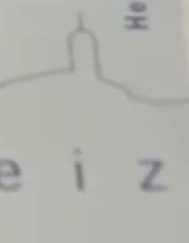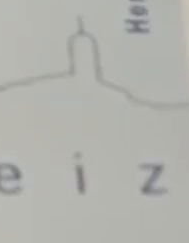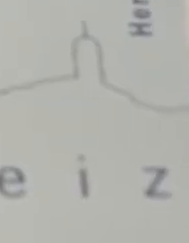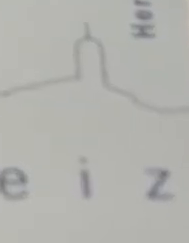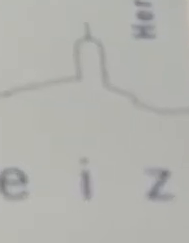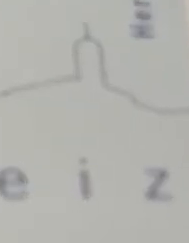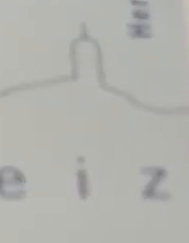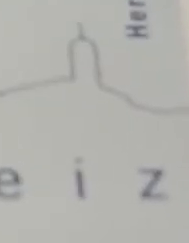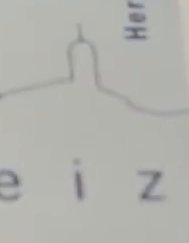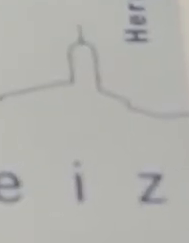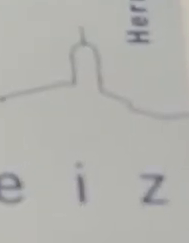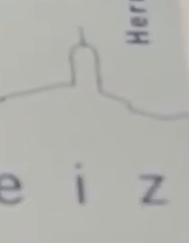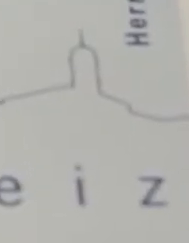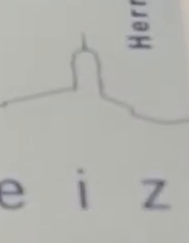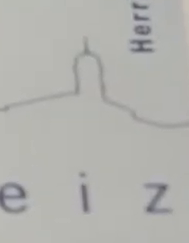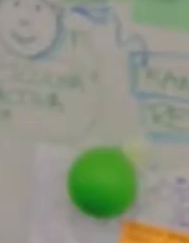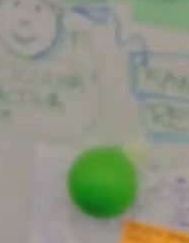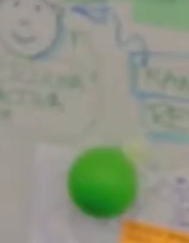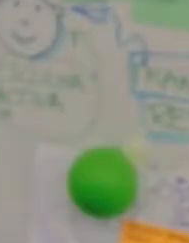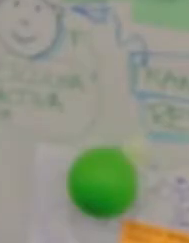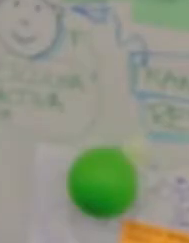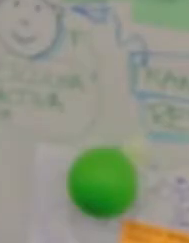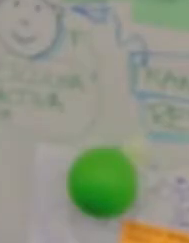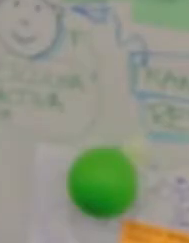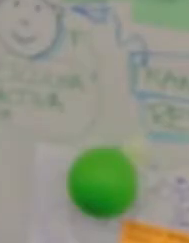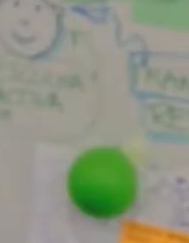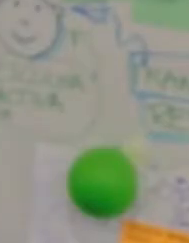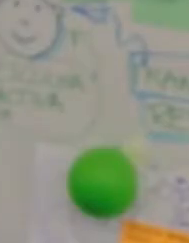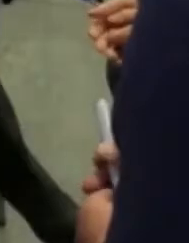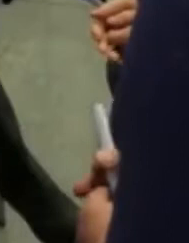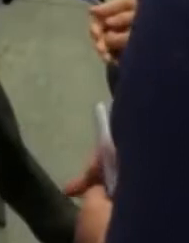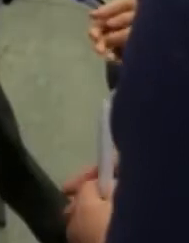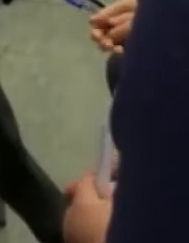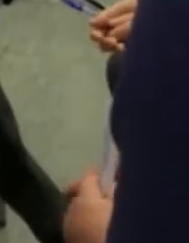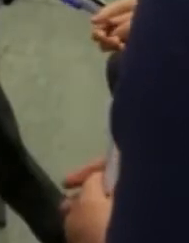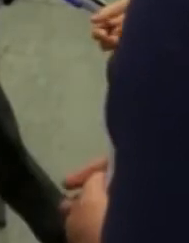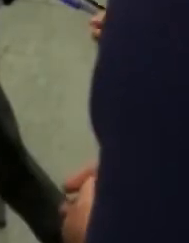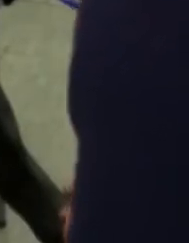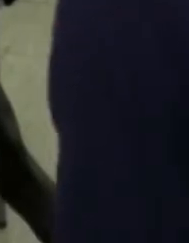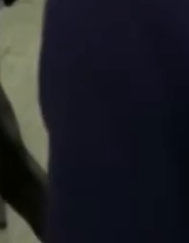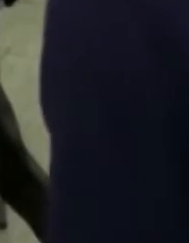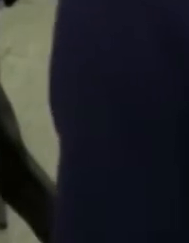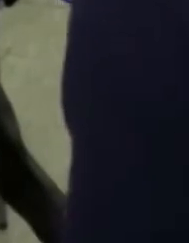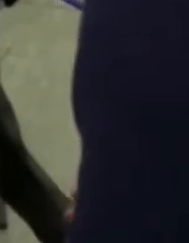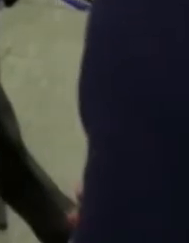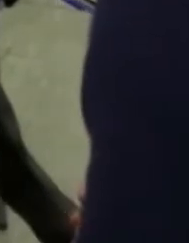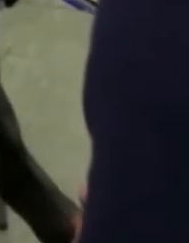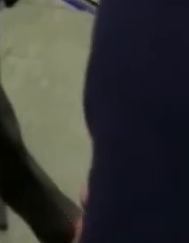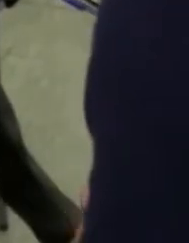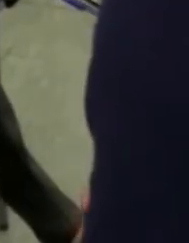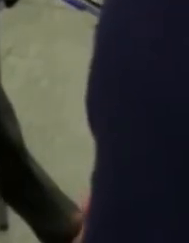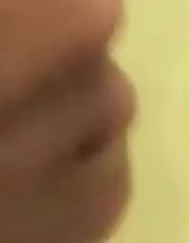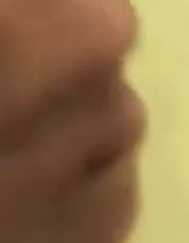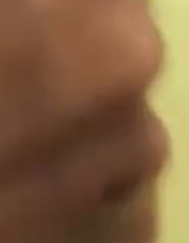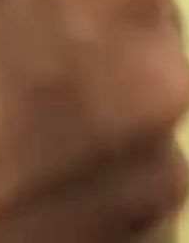Me llevo una sensación sobre todo de gratitud. O sea, el venir a esta sesión y encontrarme con tanta gente, con